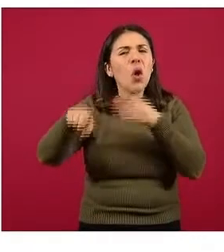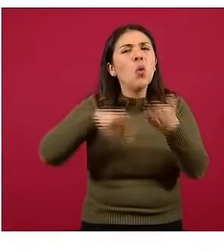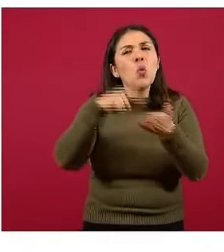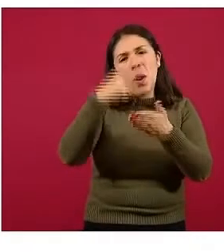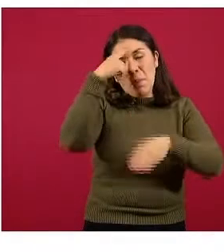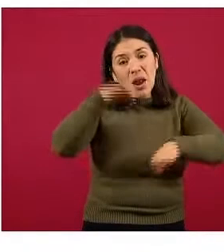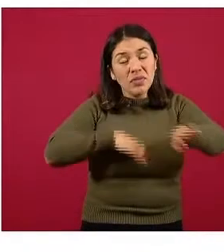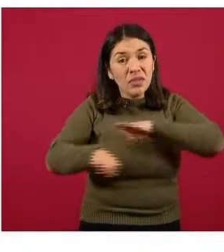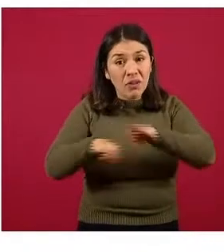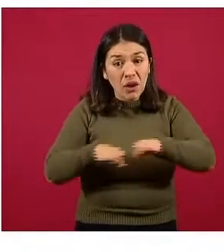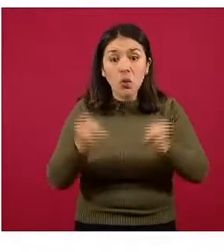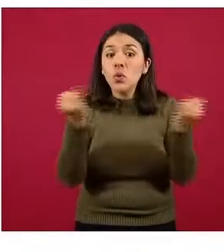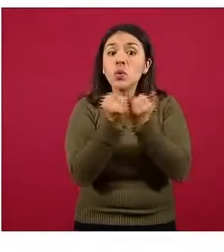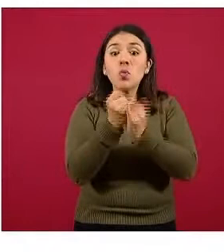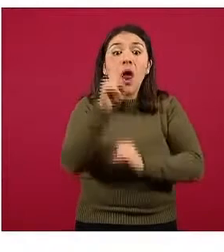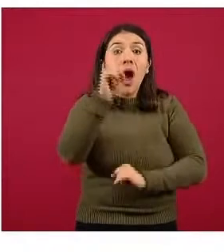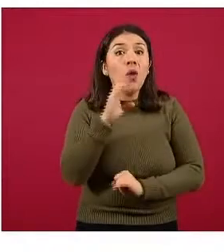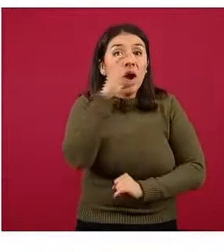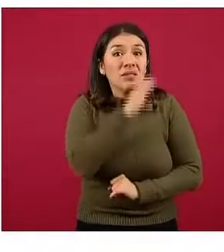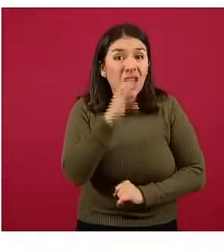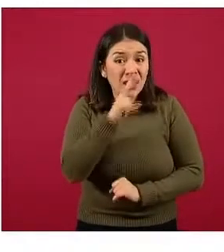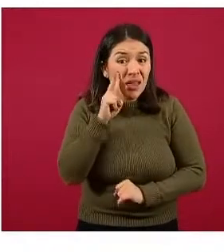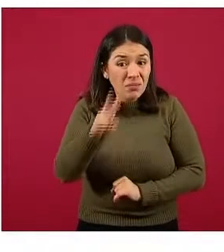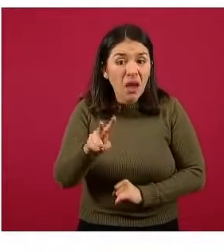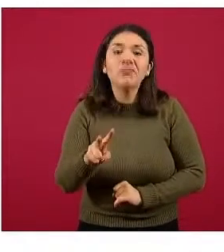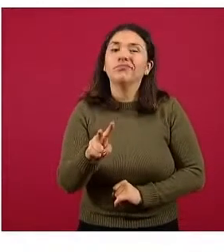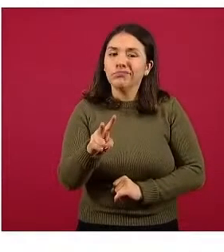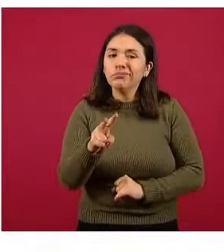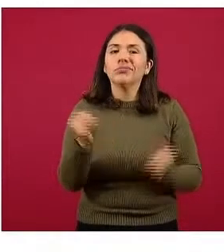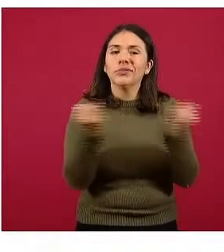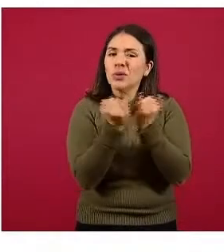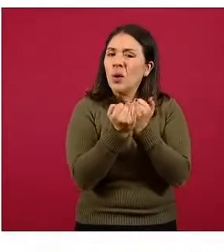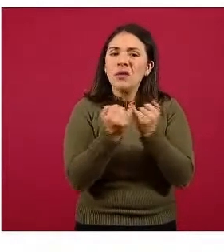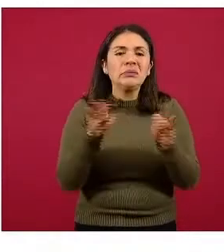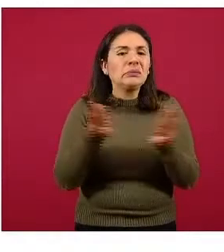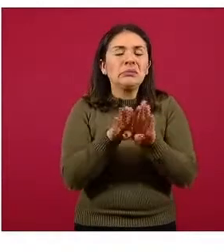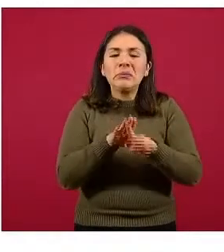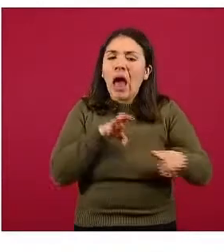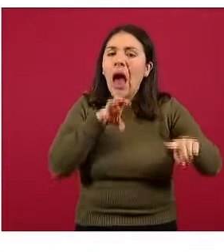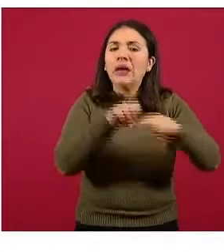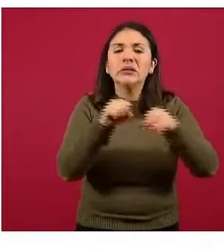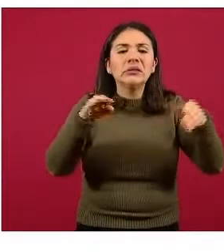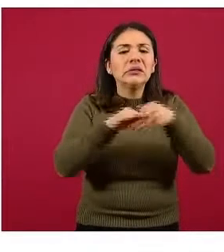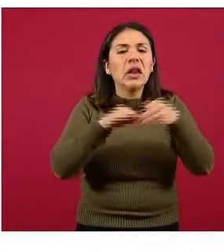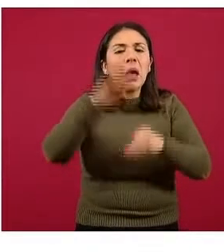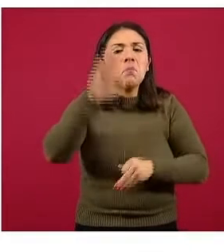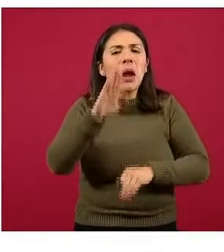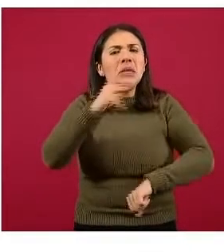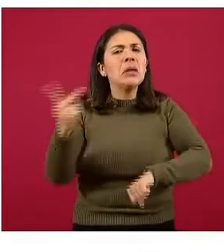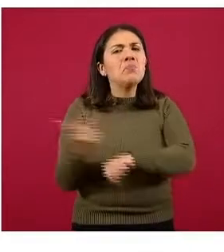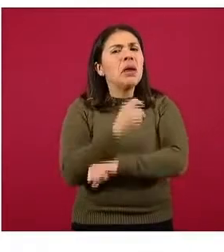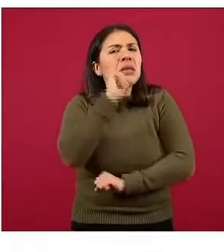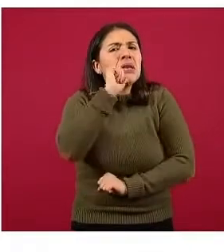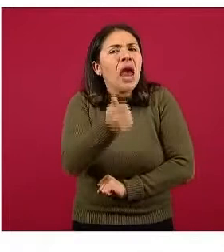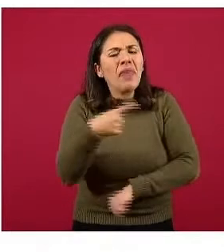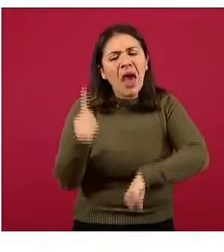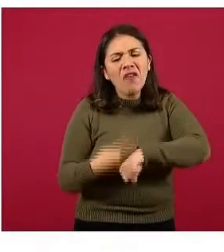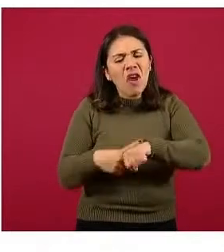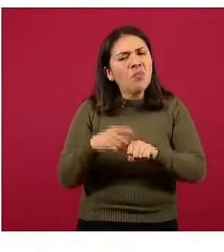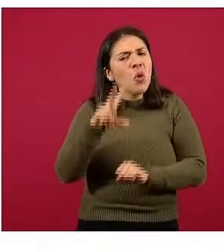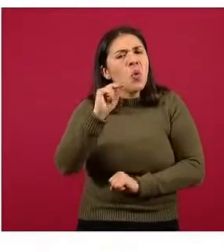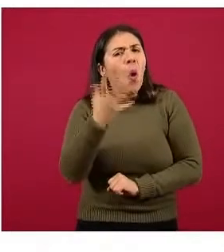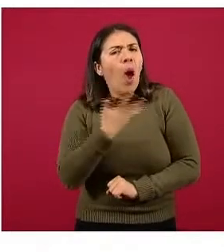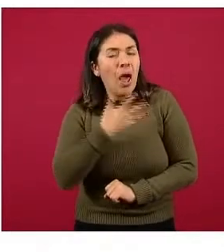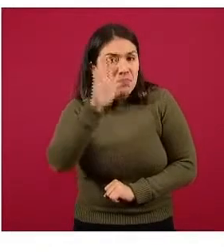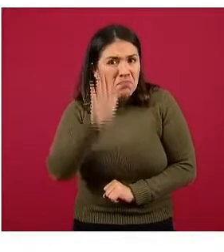de trabajo. Al igual que Aguascalientes, llegando prácticamente a los niveles como si no sucediera nada